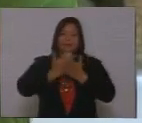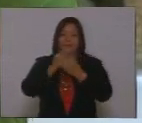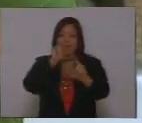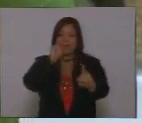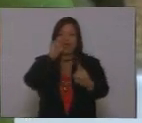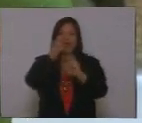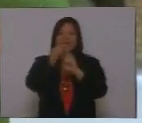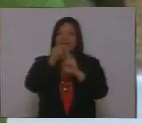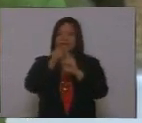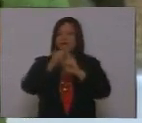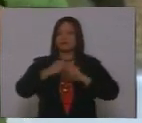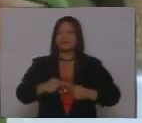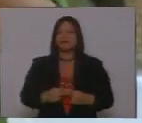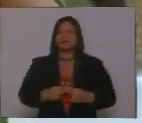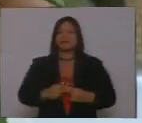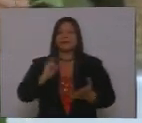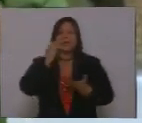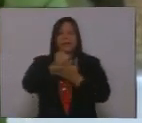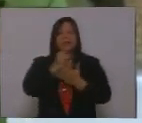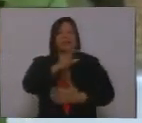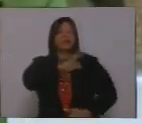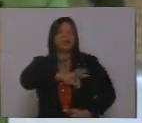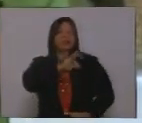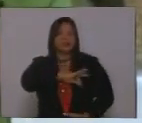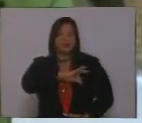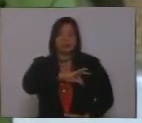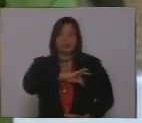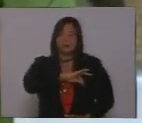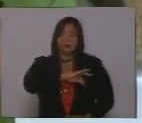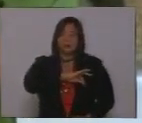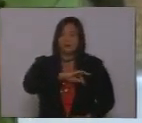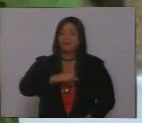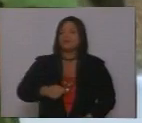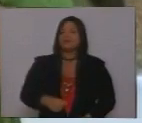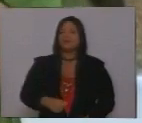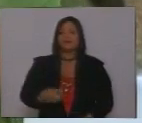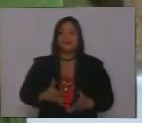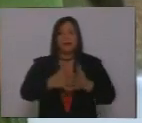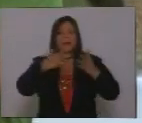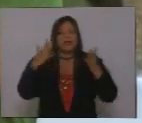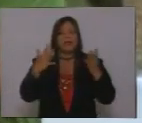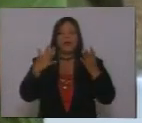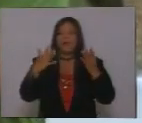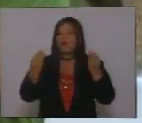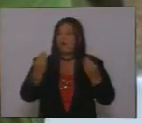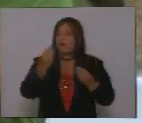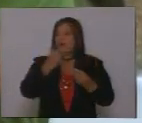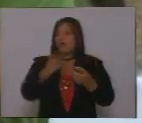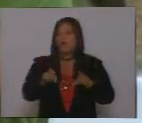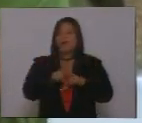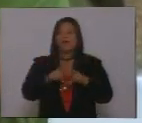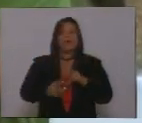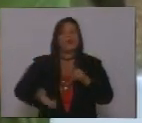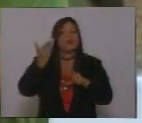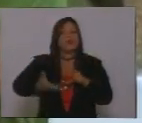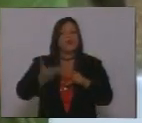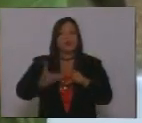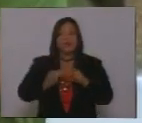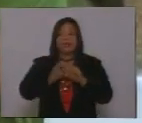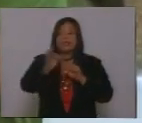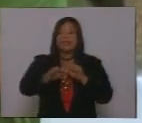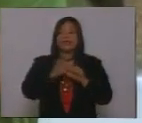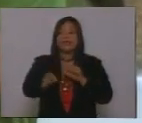destinado a la inversión social, que es el mayor fruto que puede tener un